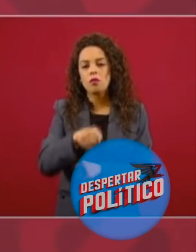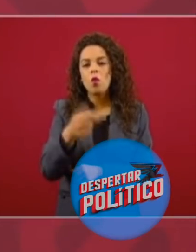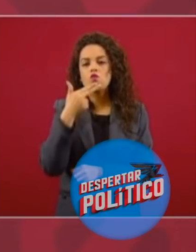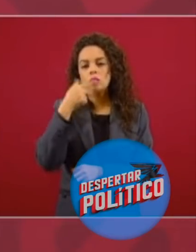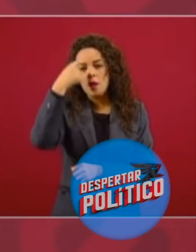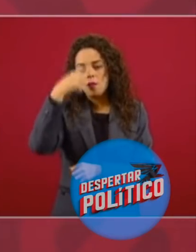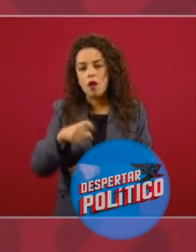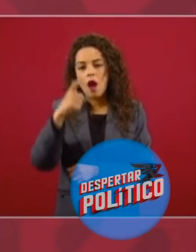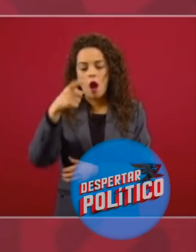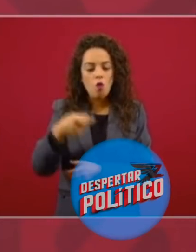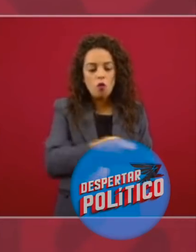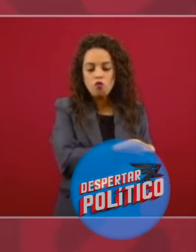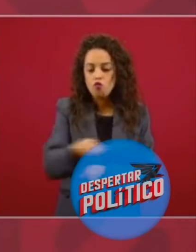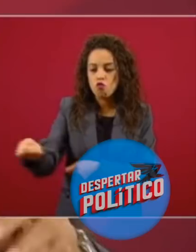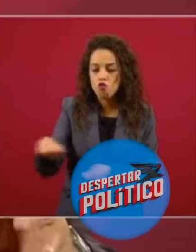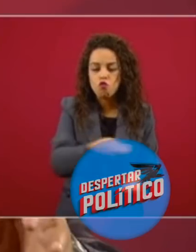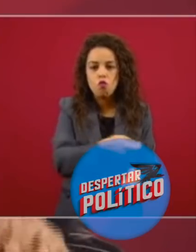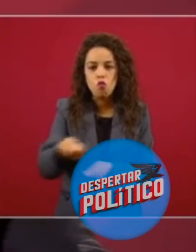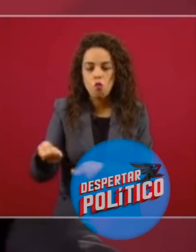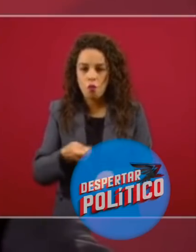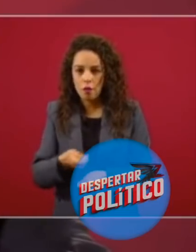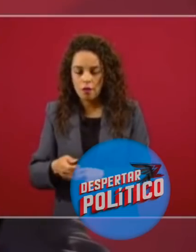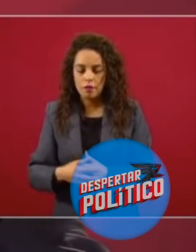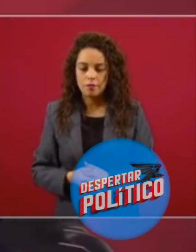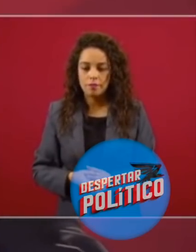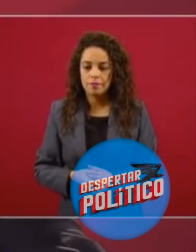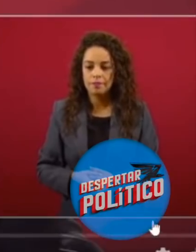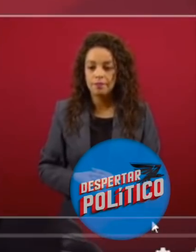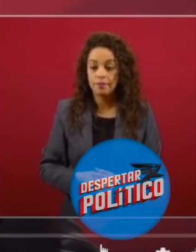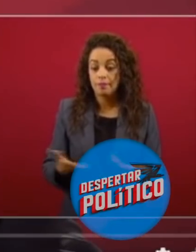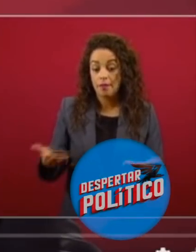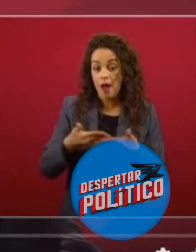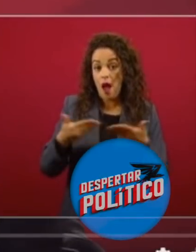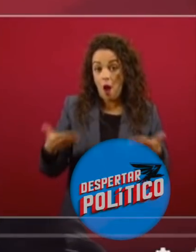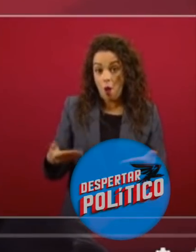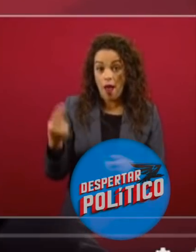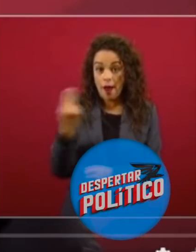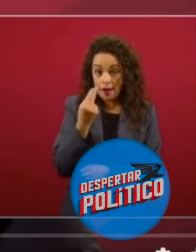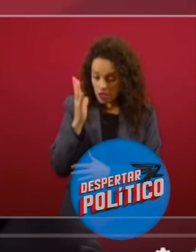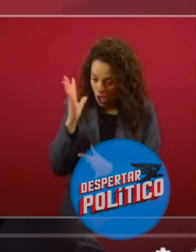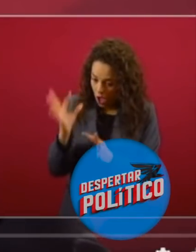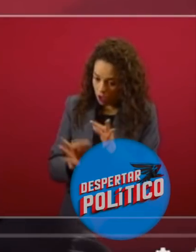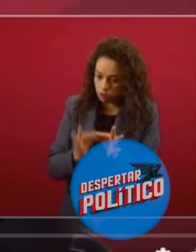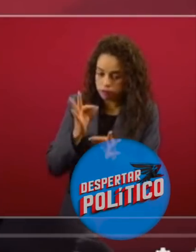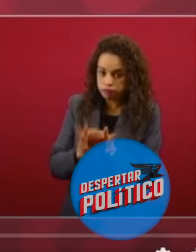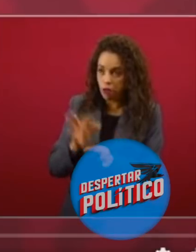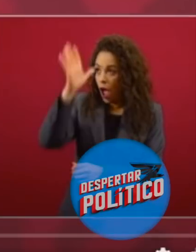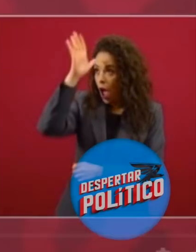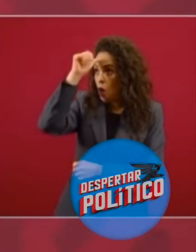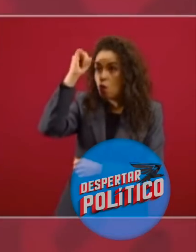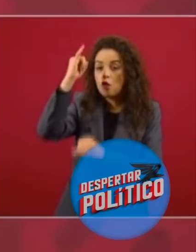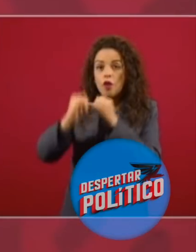Y ahora que se está buscando cumplir con un acuerdo internacional, pues hay